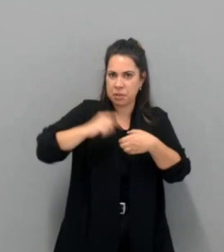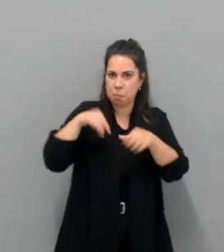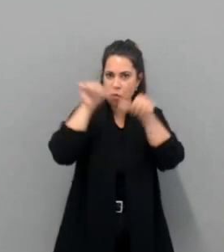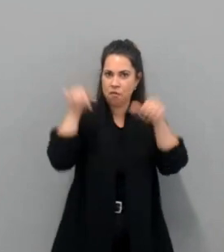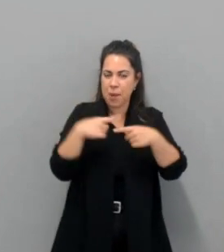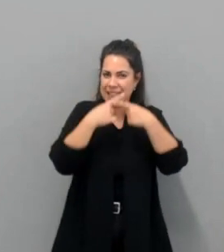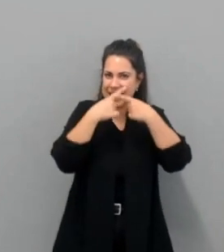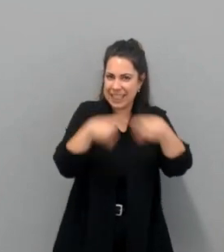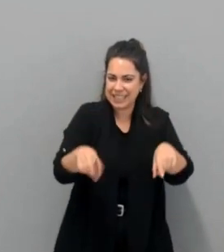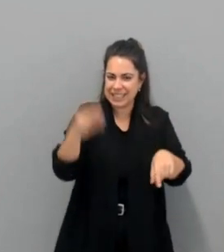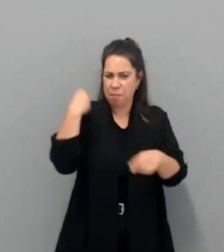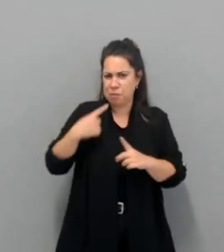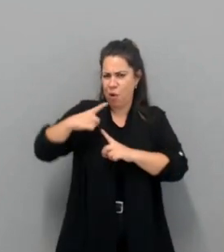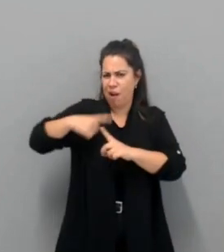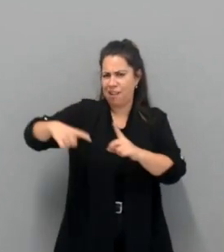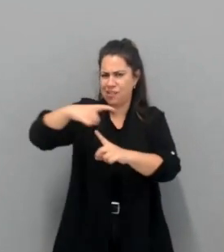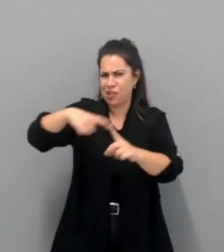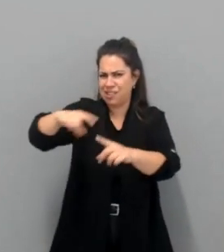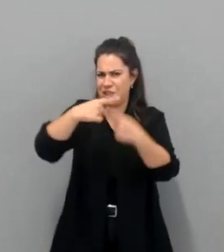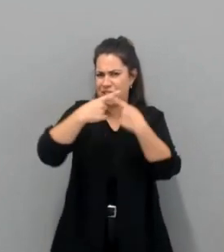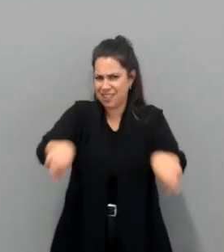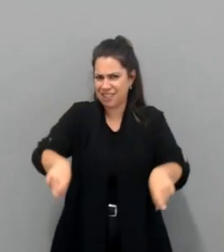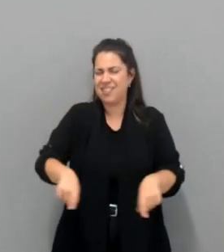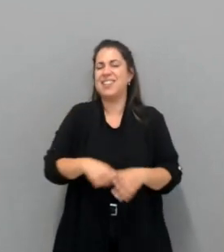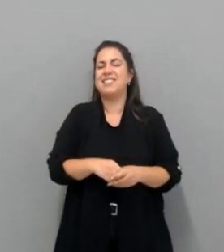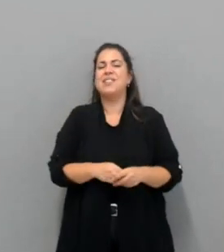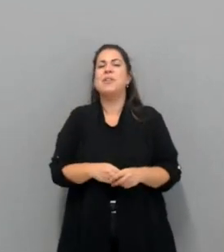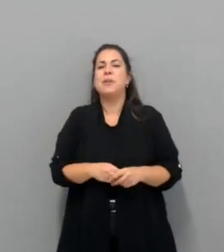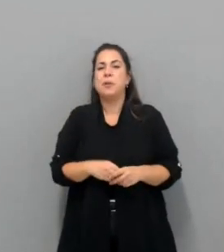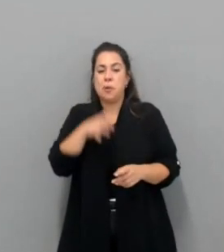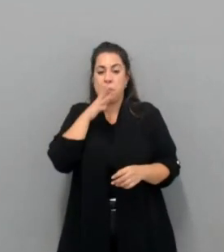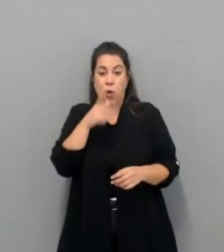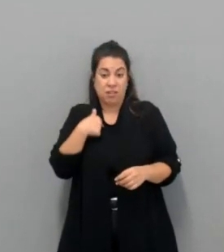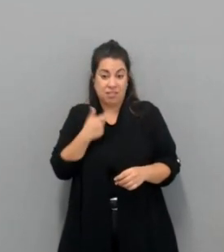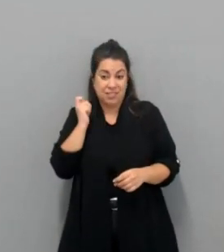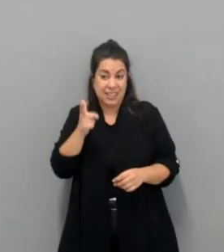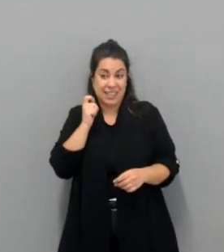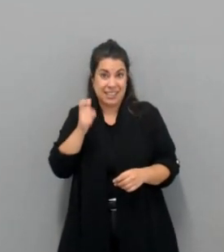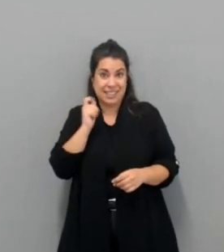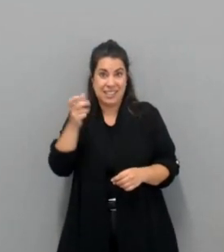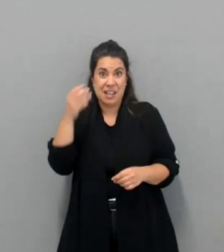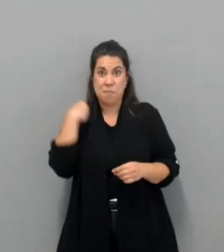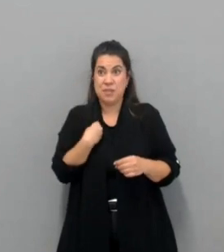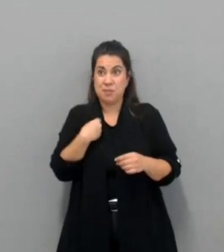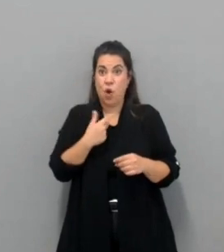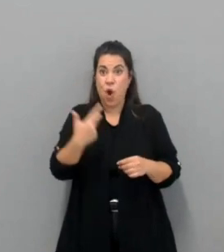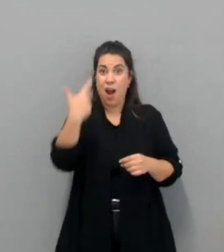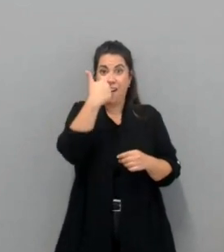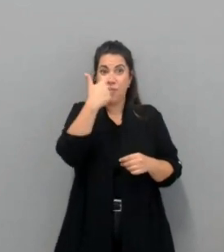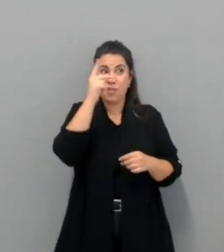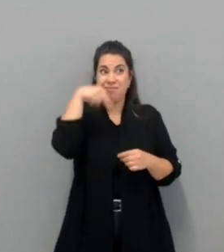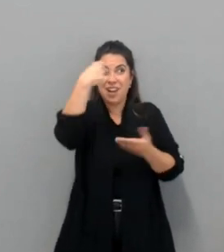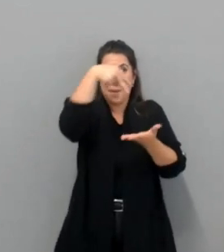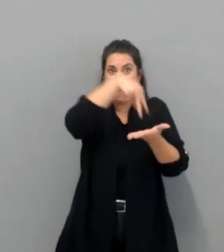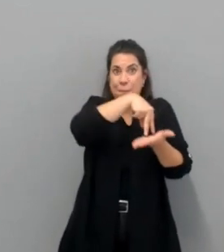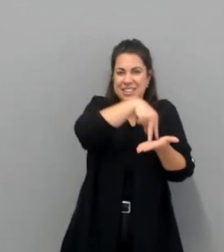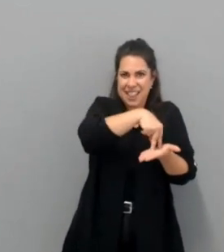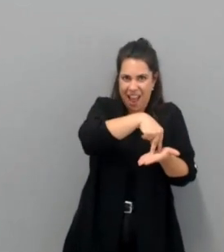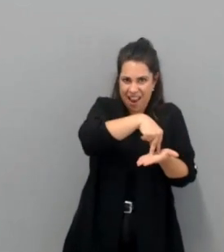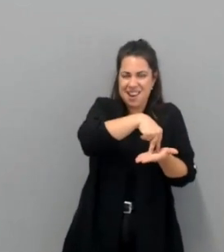la que hago todos los años mi participación en los congresos, porque suelo estar al otro lado de la cámara o